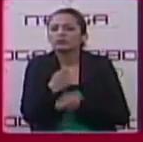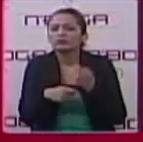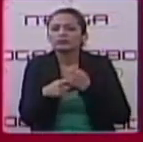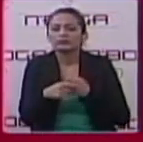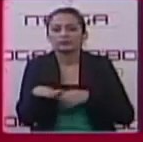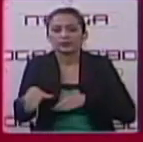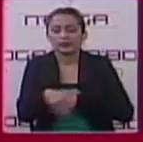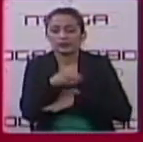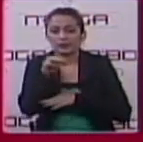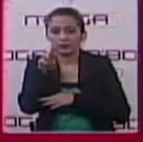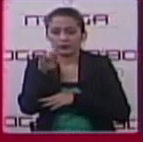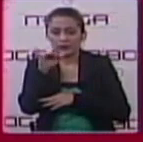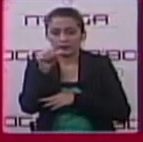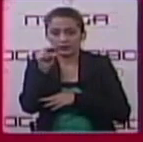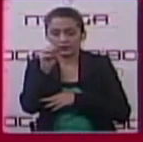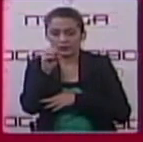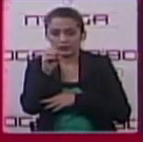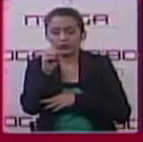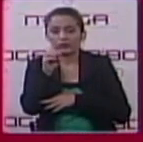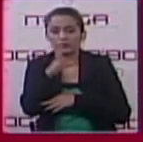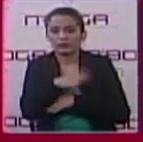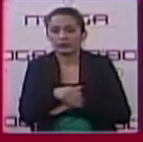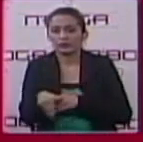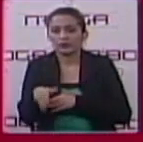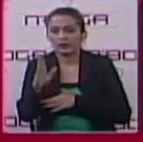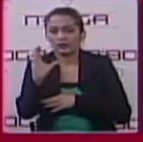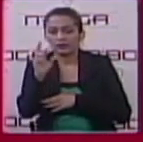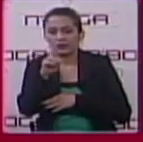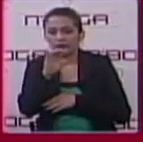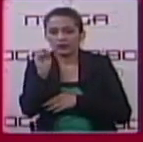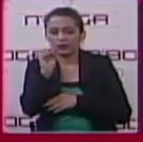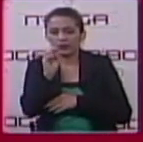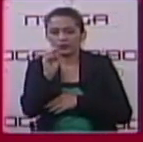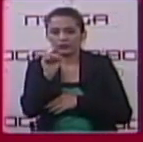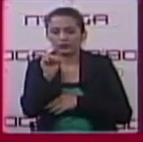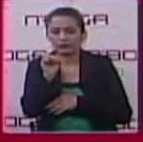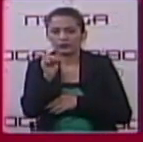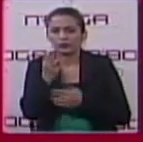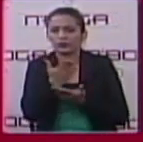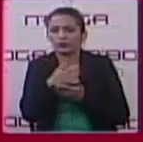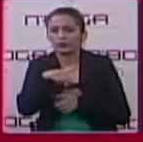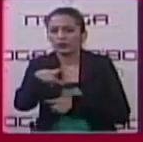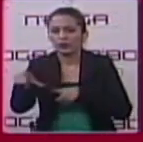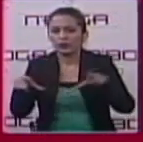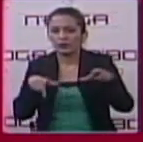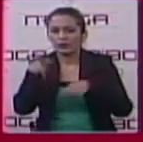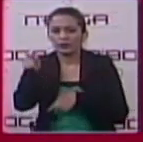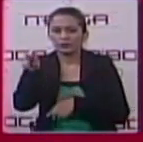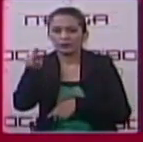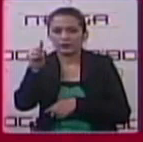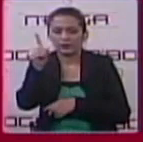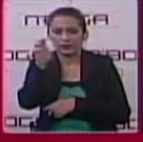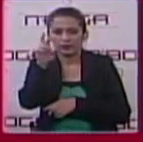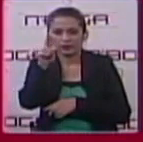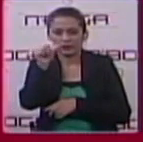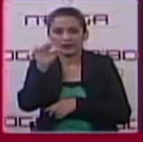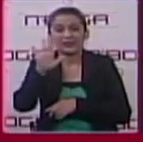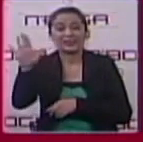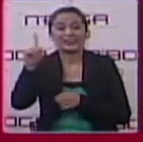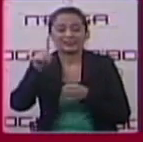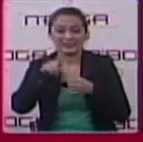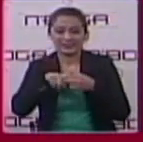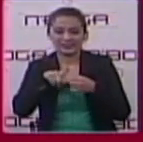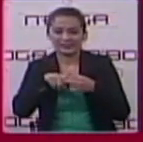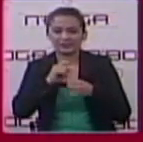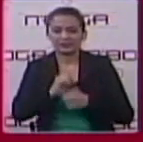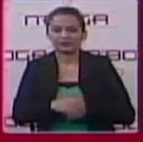Aguilera y Martín carrió en el Bunker Food Park en el sector de la pradera en el norte de Quito Cuál es la meta